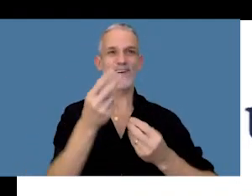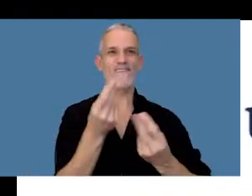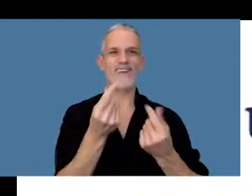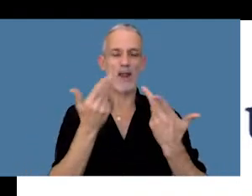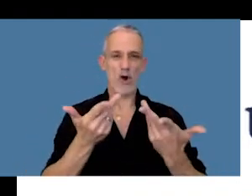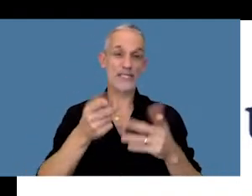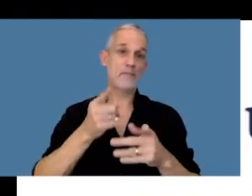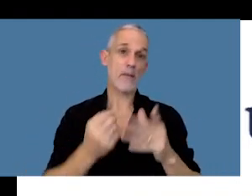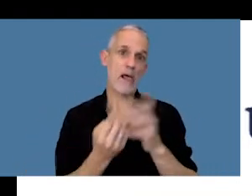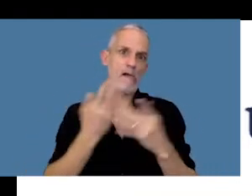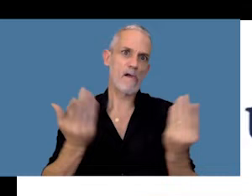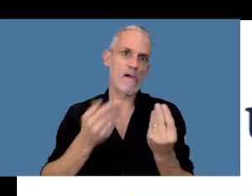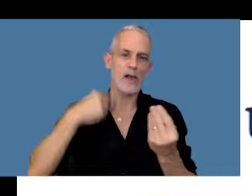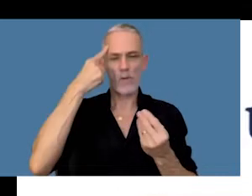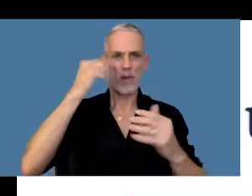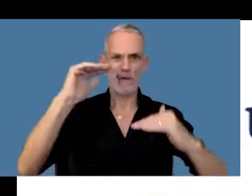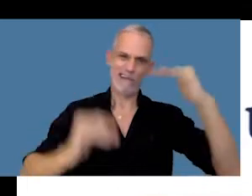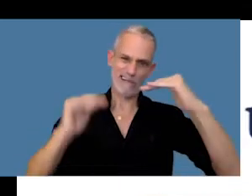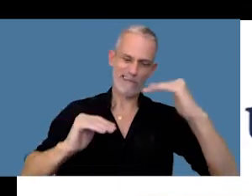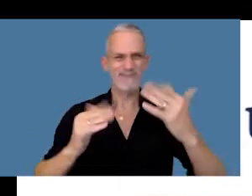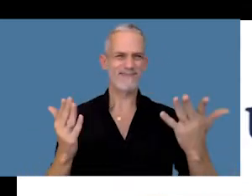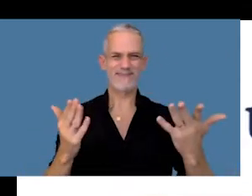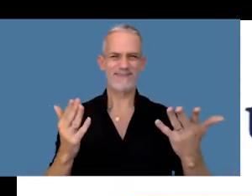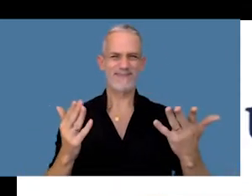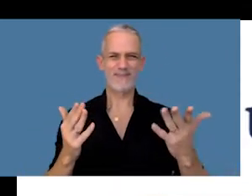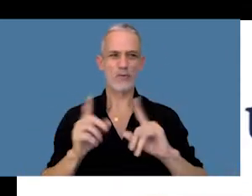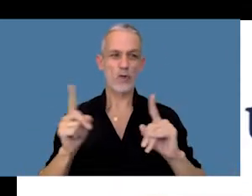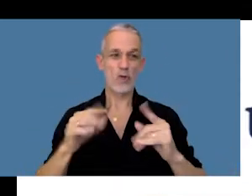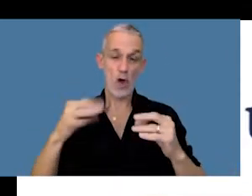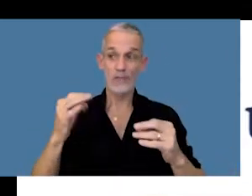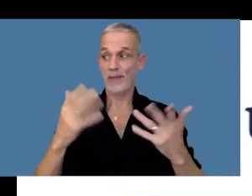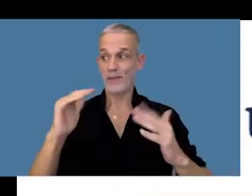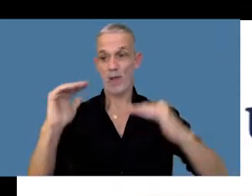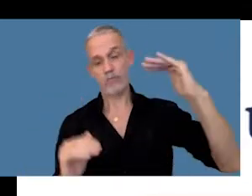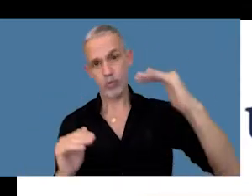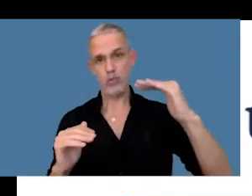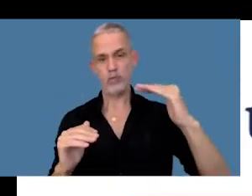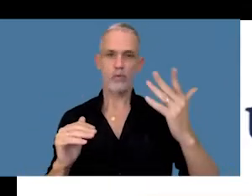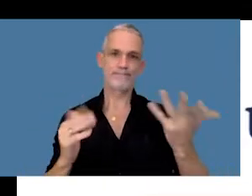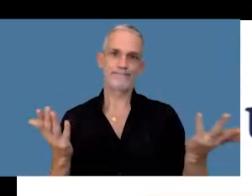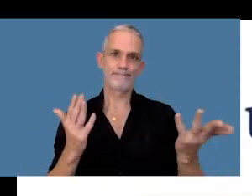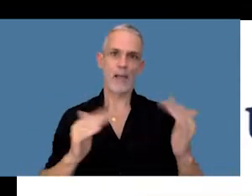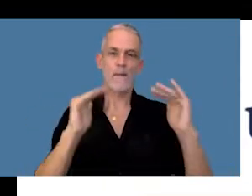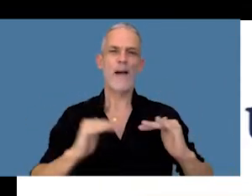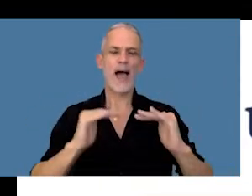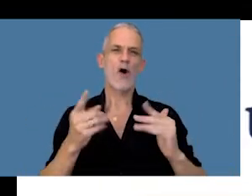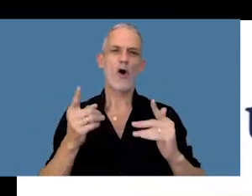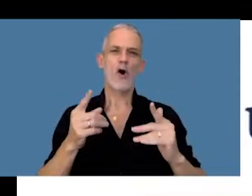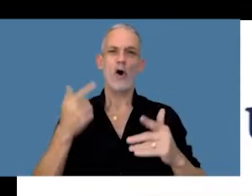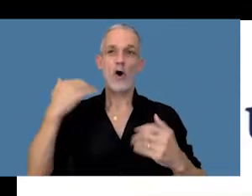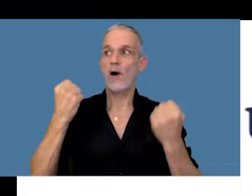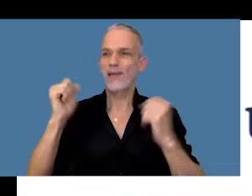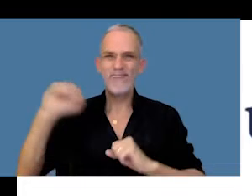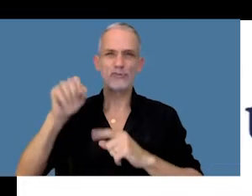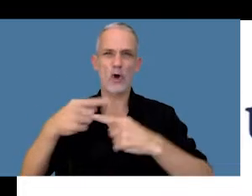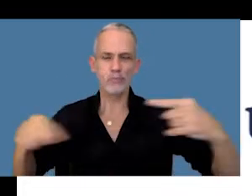no crear, digamos, una desigualdad, una asimetría, es decir, no quedar demasiado abajo con la realidad económica